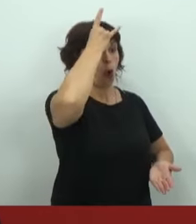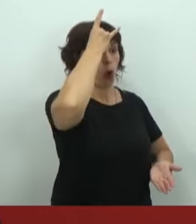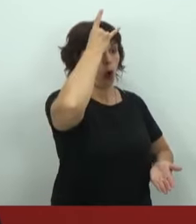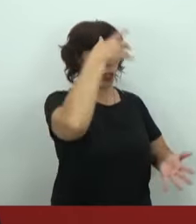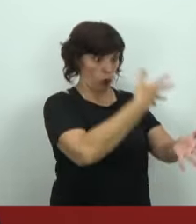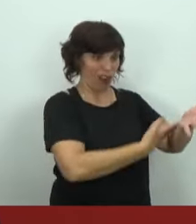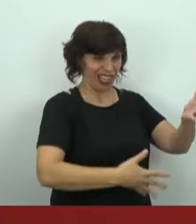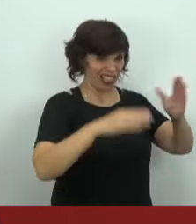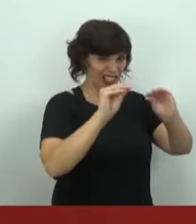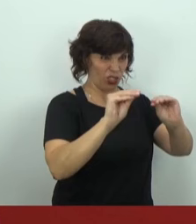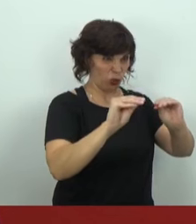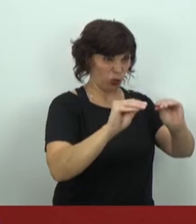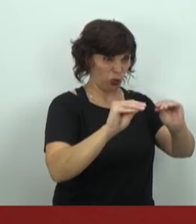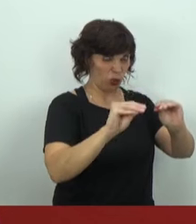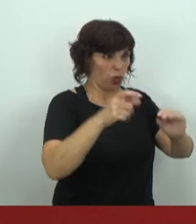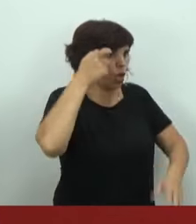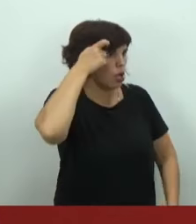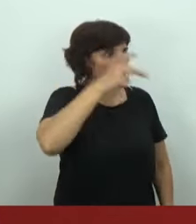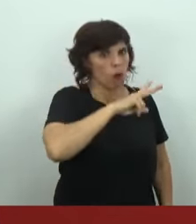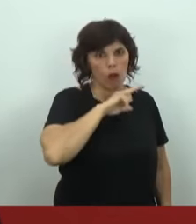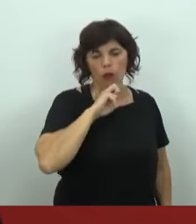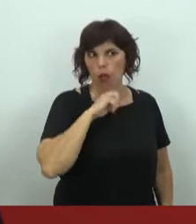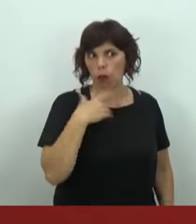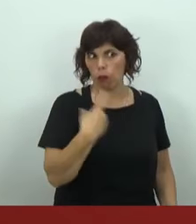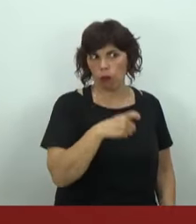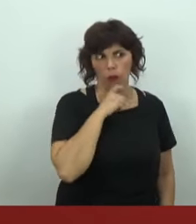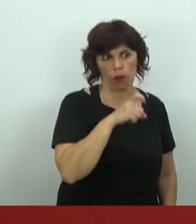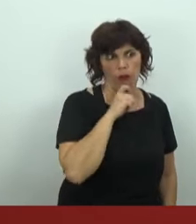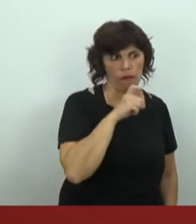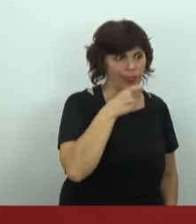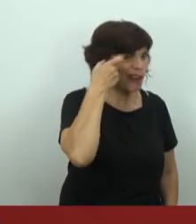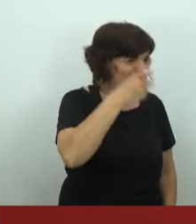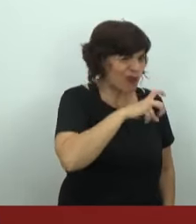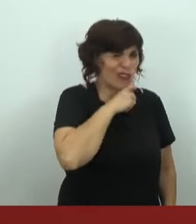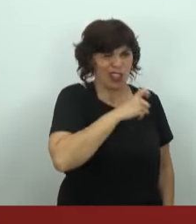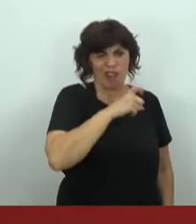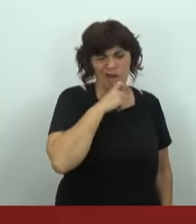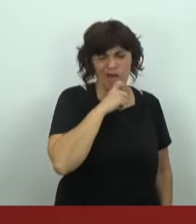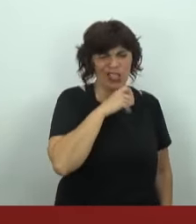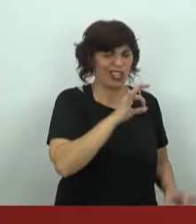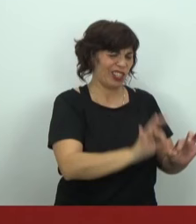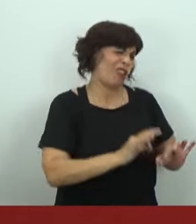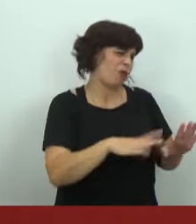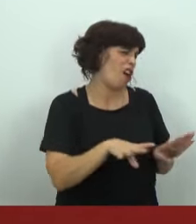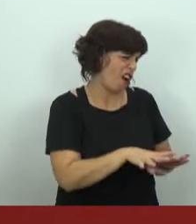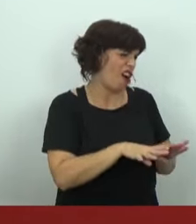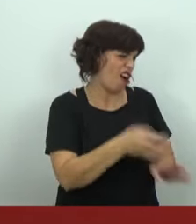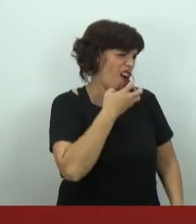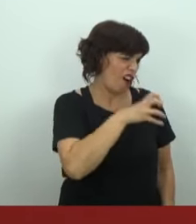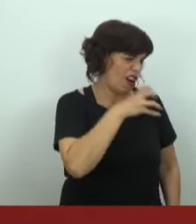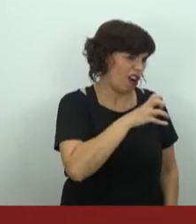que eran unos murmurantes, siempre se estaban quejando allí en Egipto, si la sangre de un